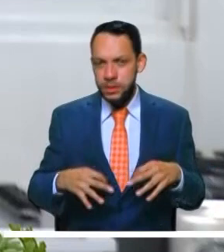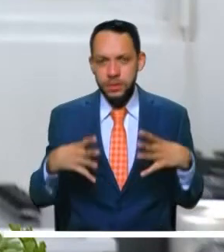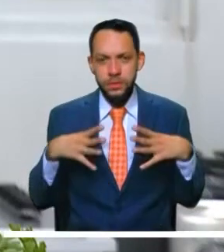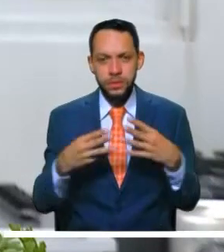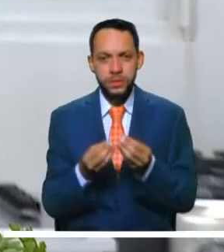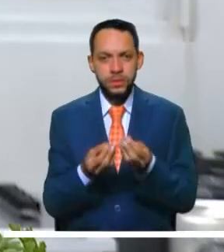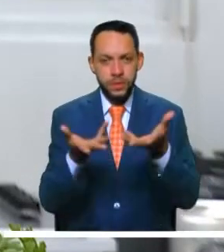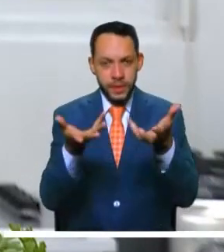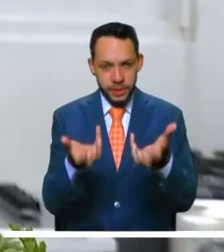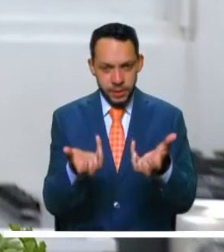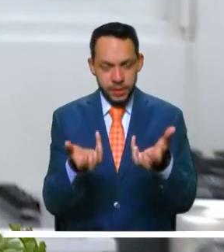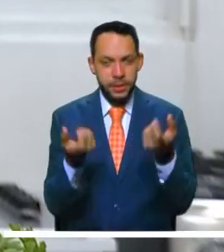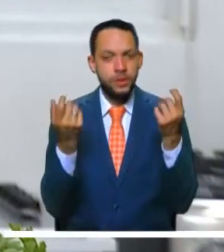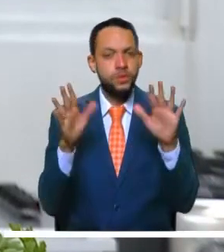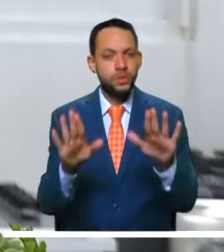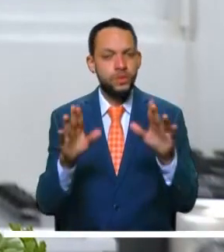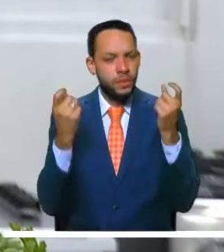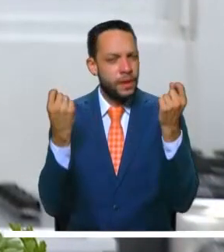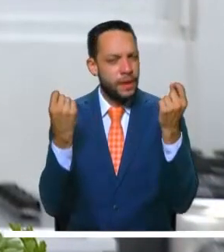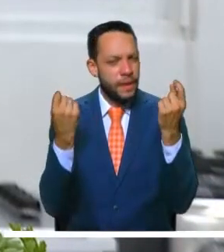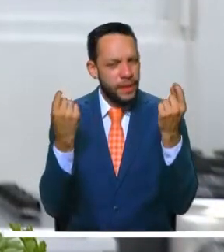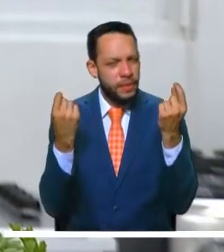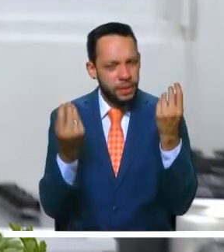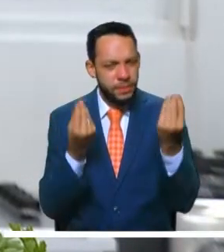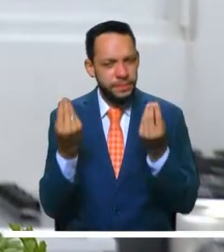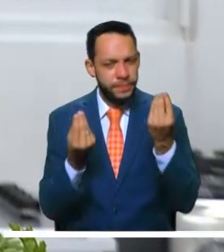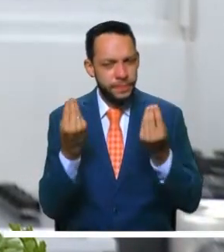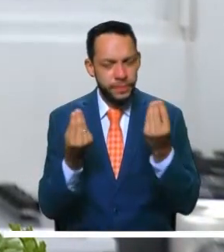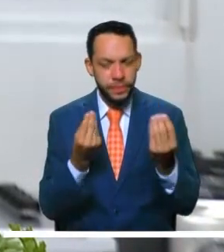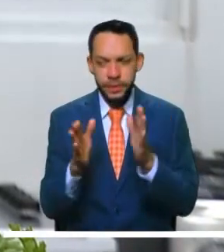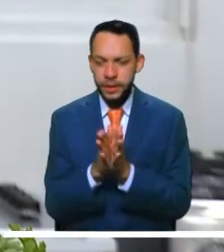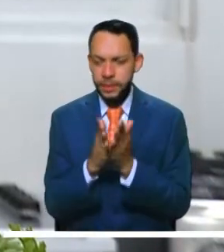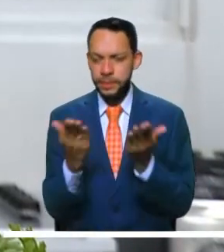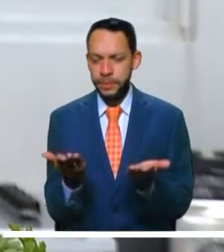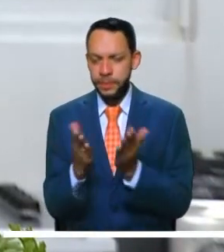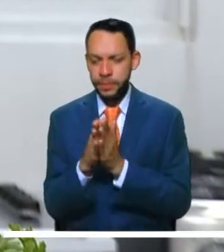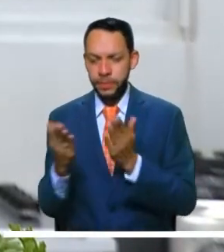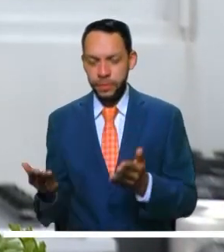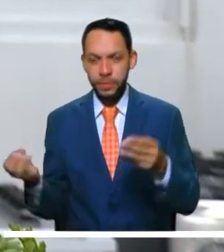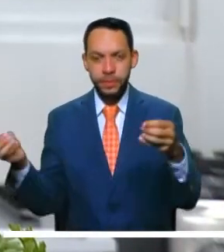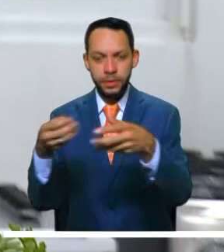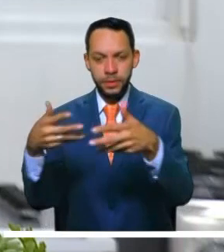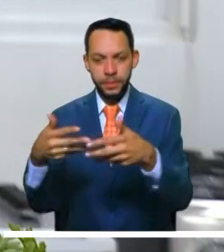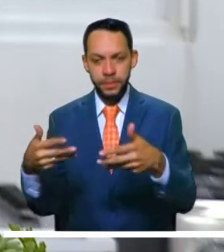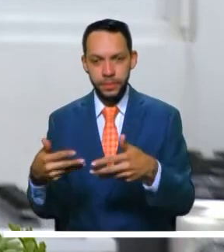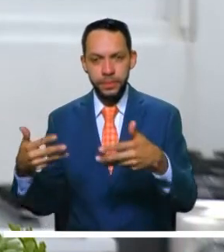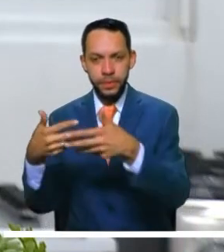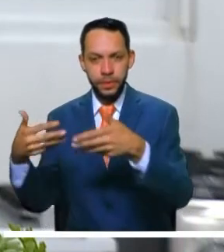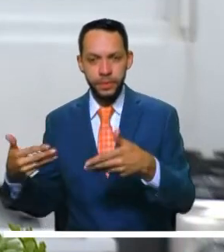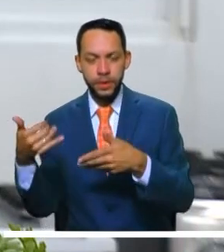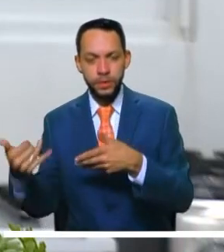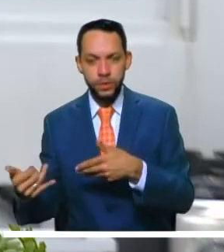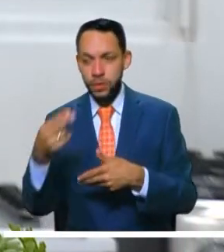todos ustedes entiendan lo que escribí en mi libro, Cómo hacer de la cocina una farmacia con mi